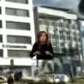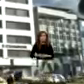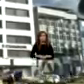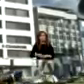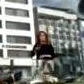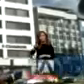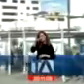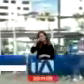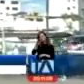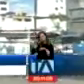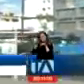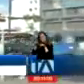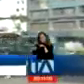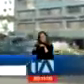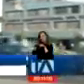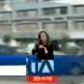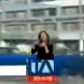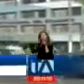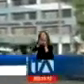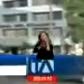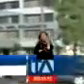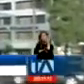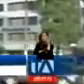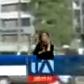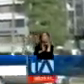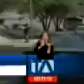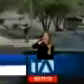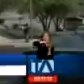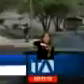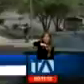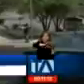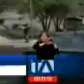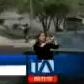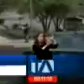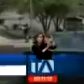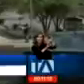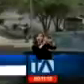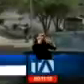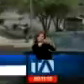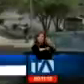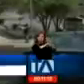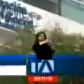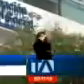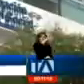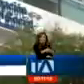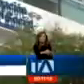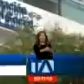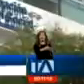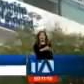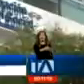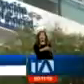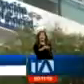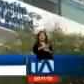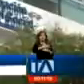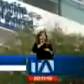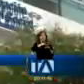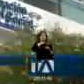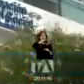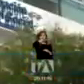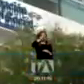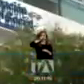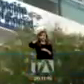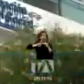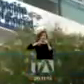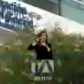de la Corte Constitucional que invalide la elección de consejeros de participación ciudadana luego de ser elegidos a través del